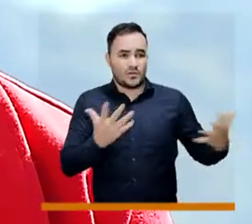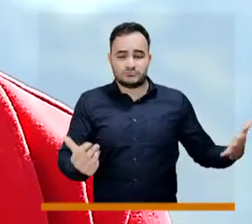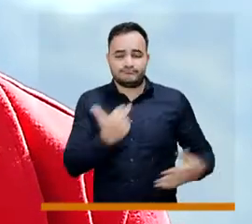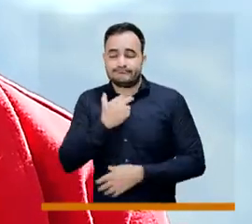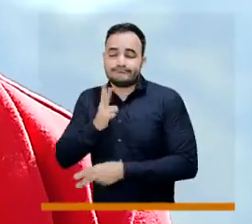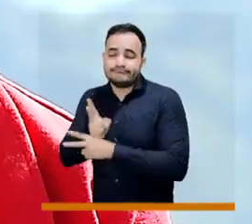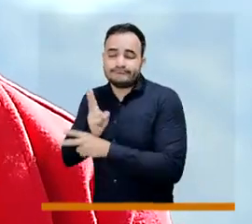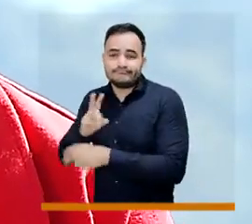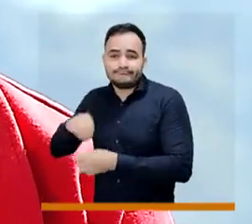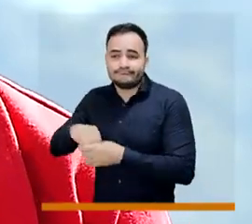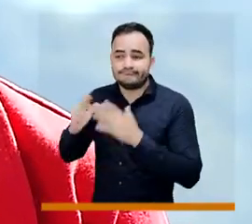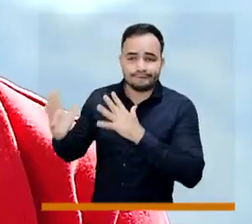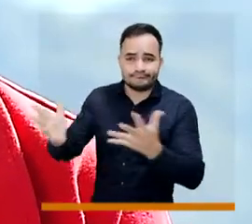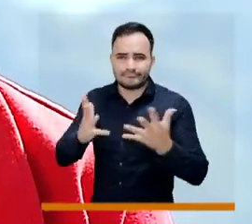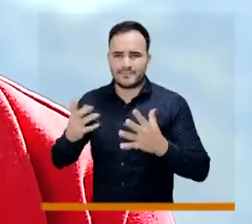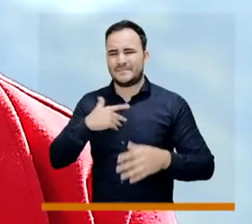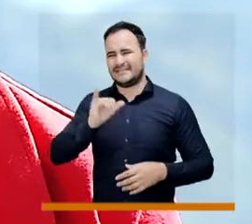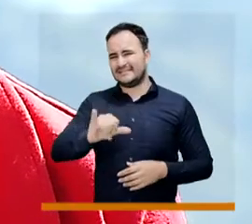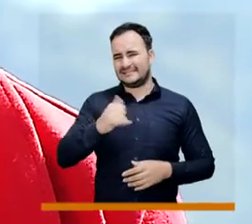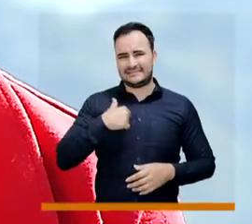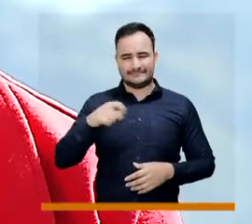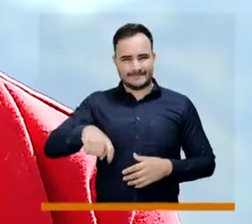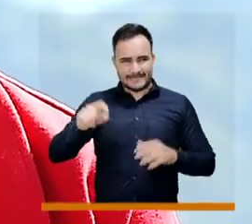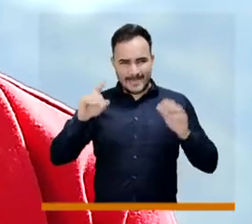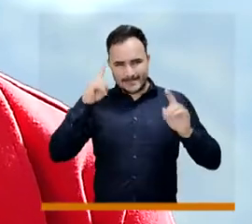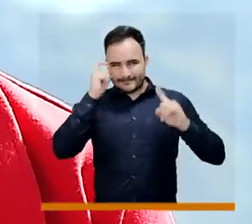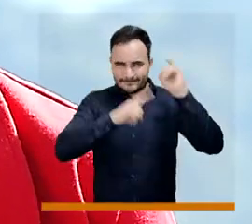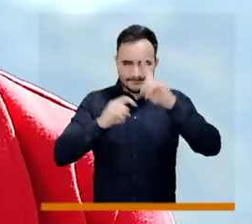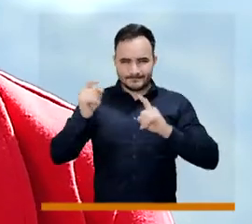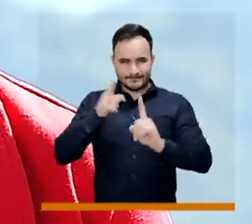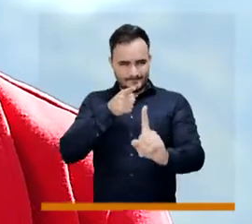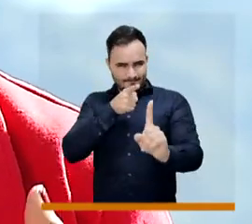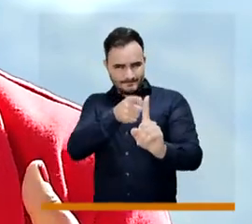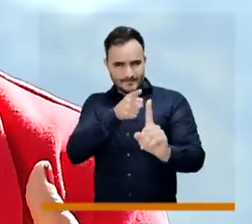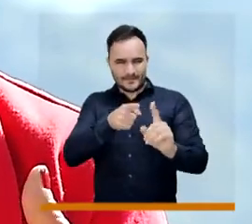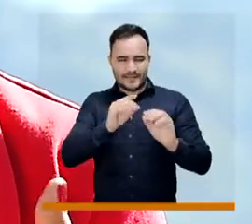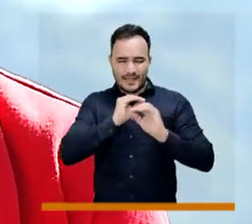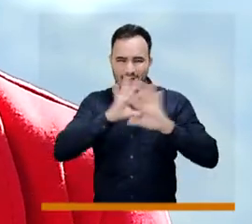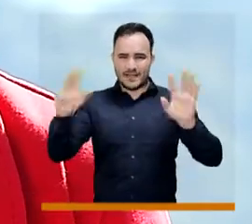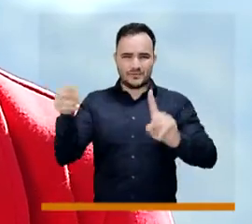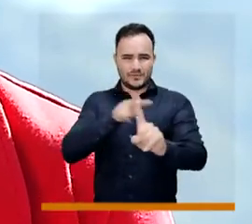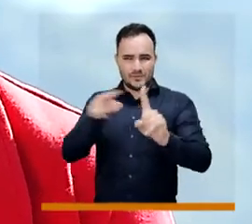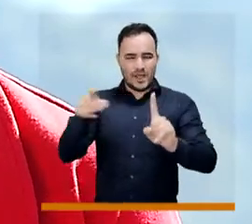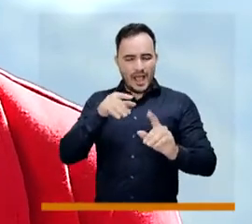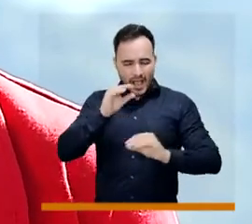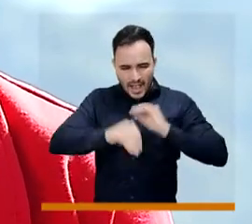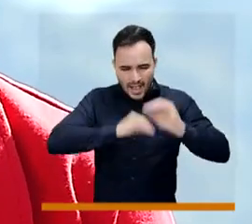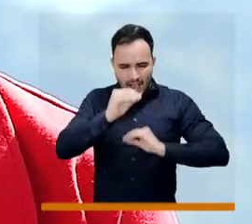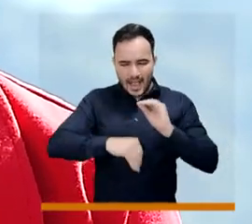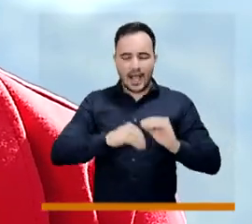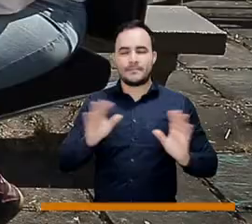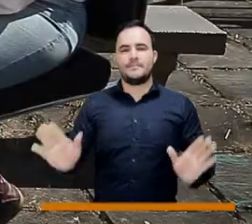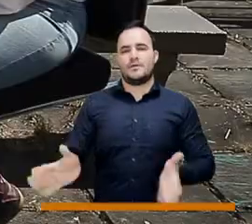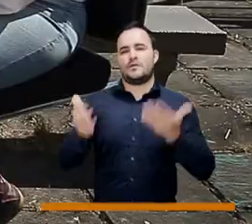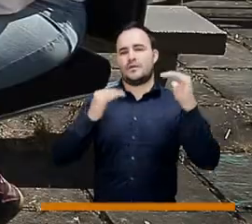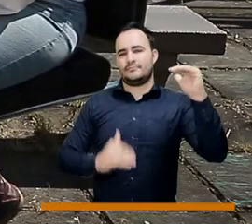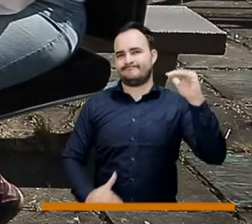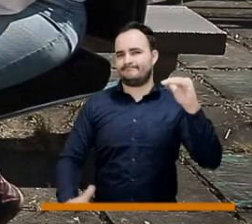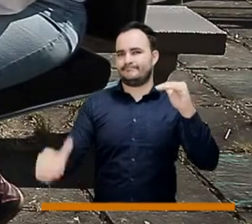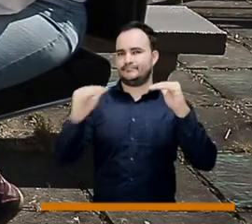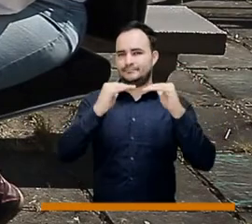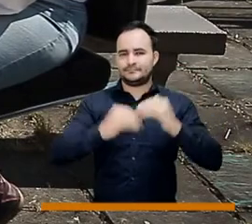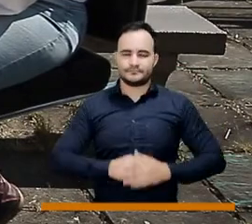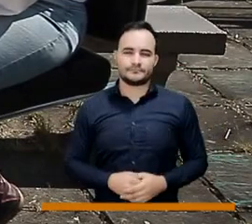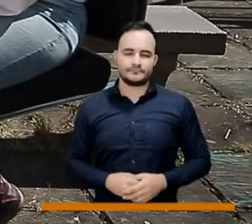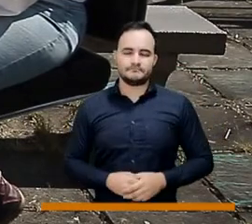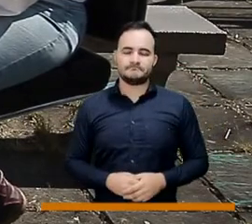Entonces creo que ahí hay que hacerle una mirada muy específica que pueda generar ese cierre de brechas. Y